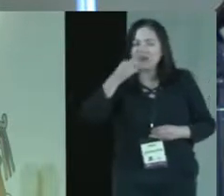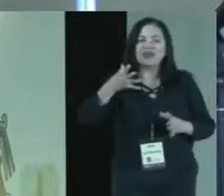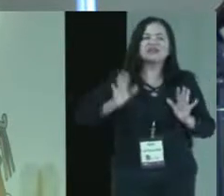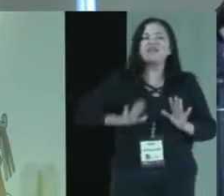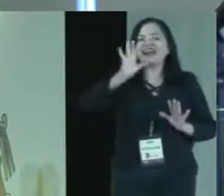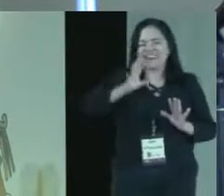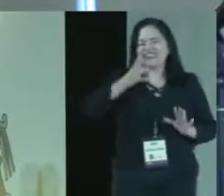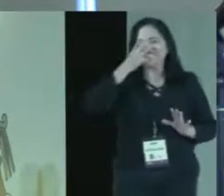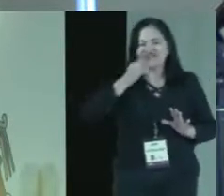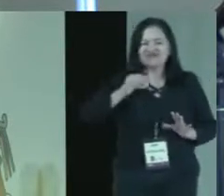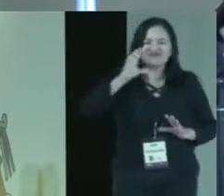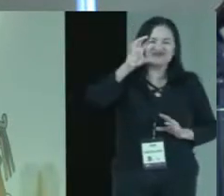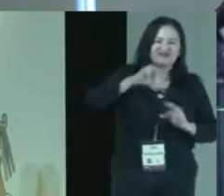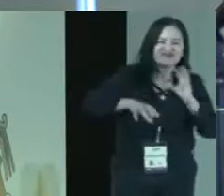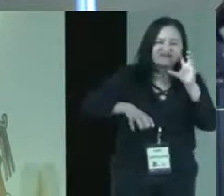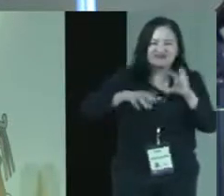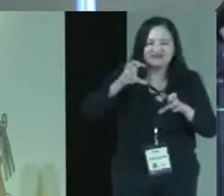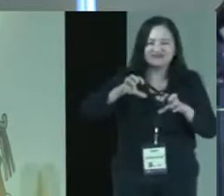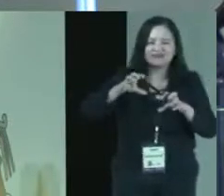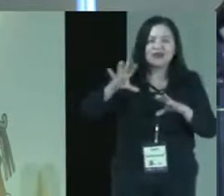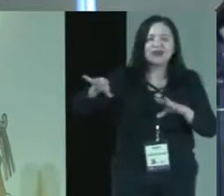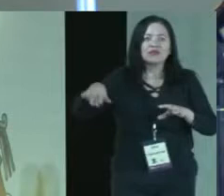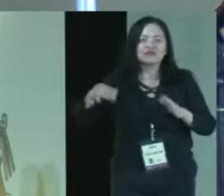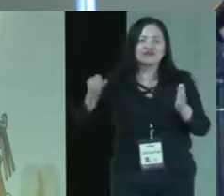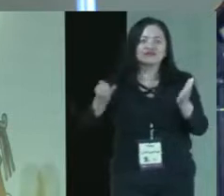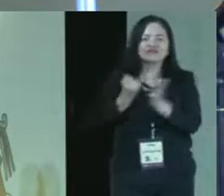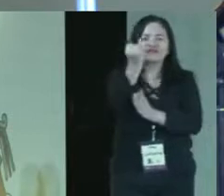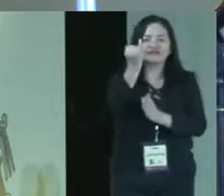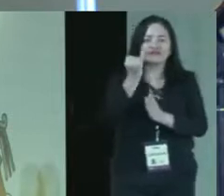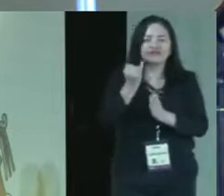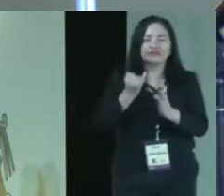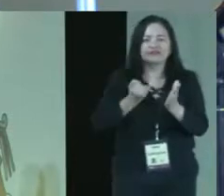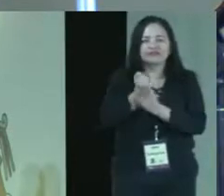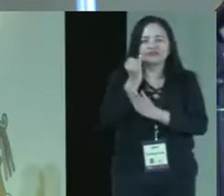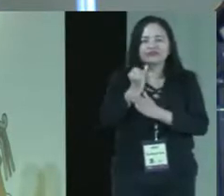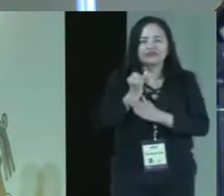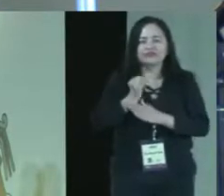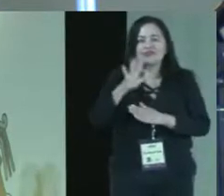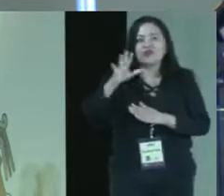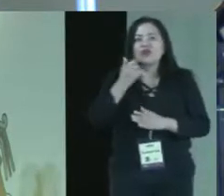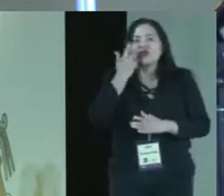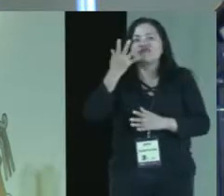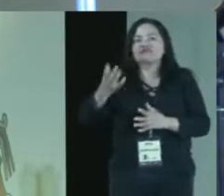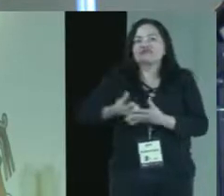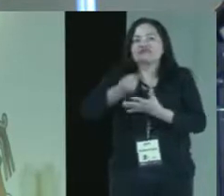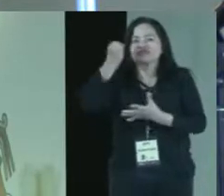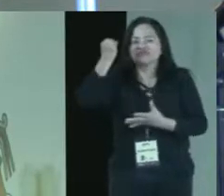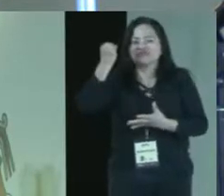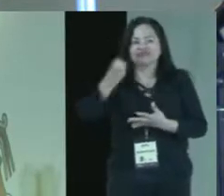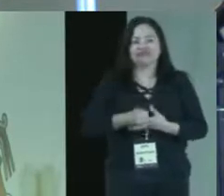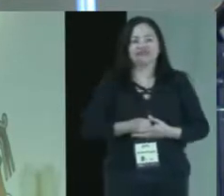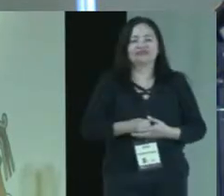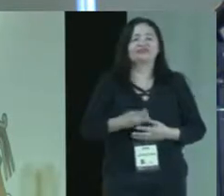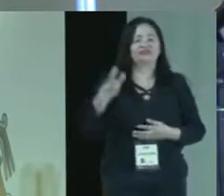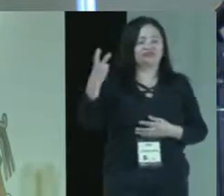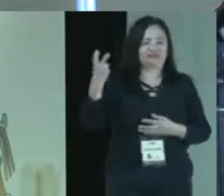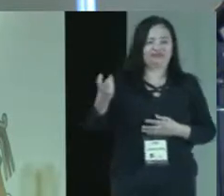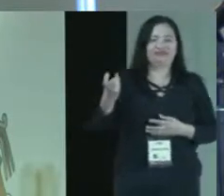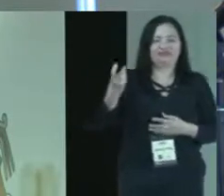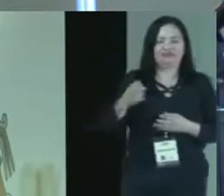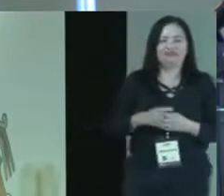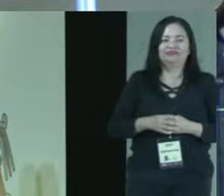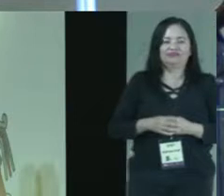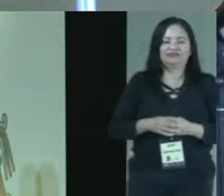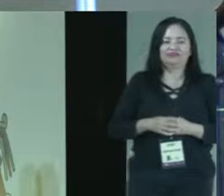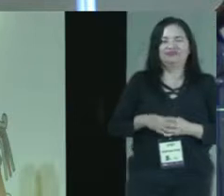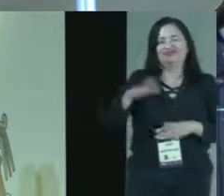grupos hostiles. Entonces se toman decisiones y se siguen por el bien y la supervivencia del grupo. Este es un proceso cada vez